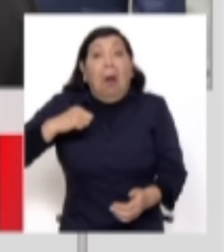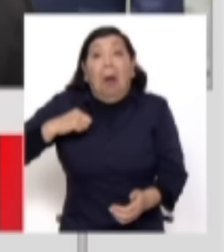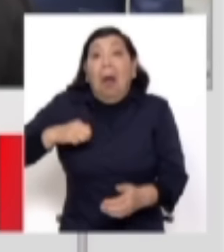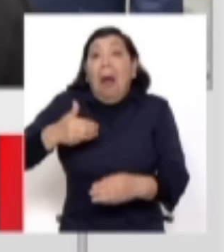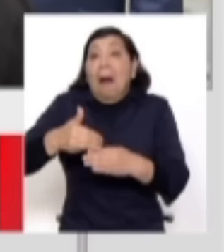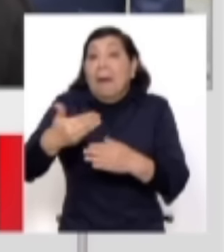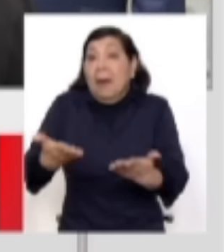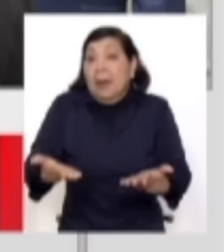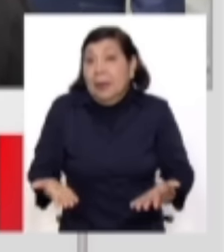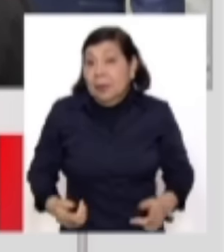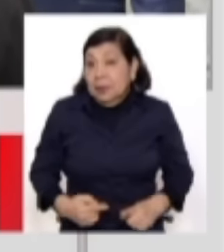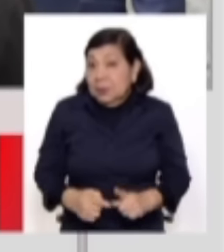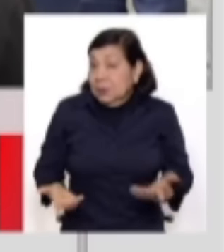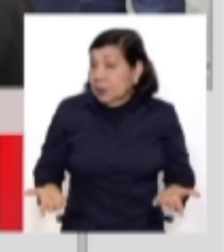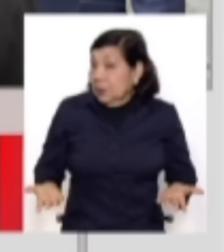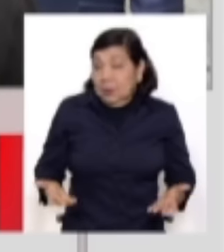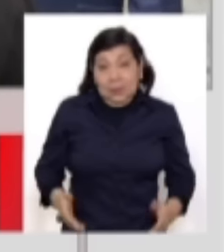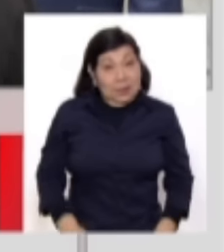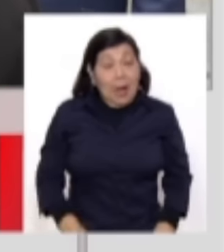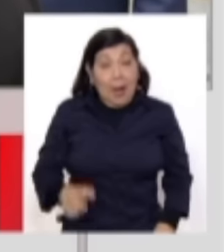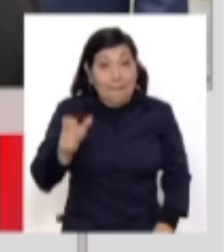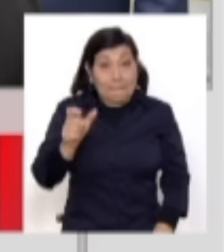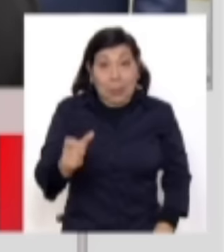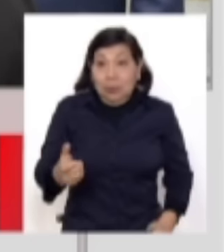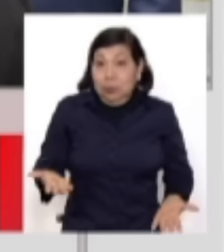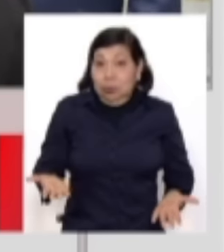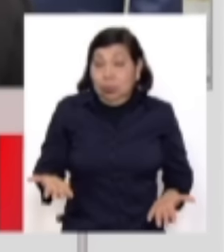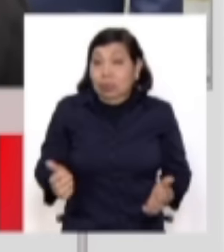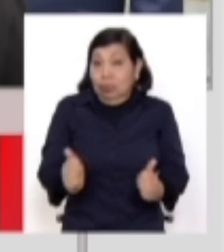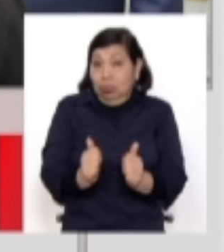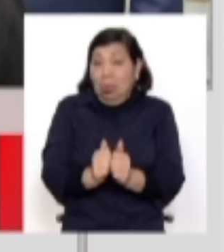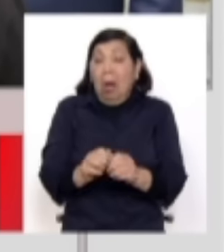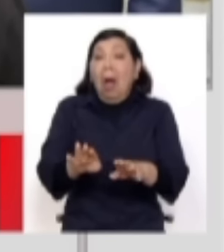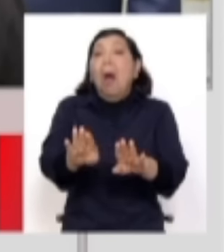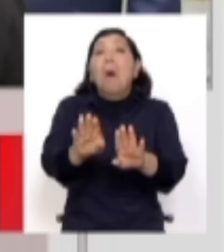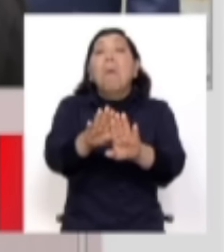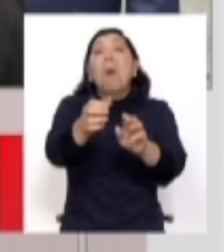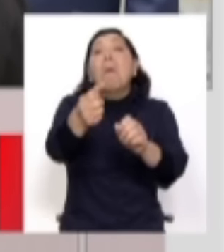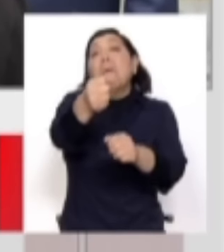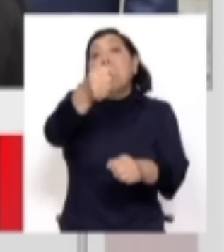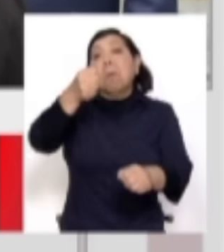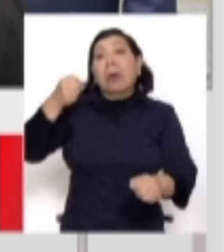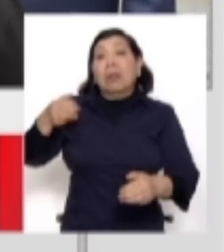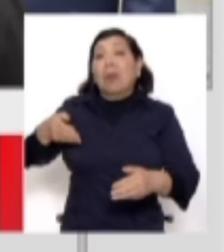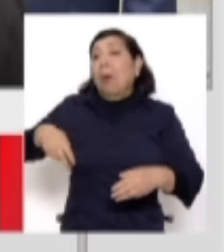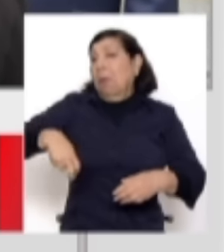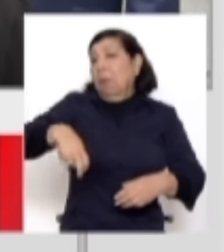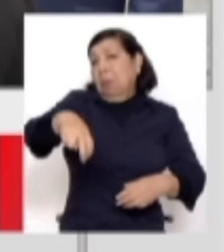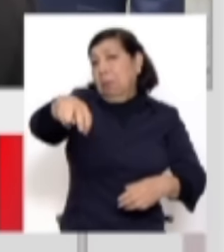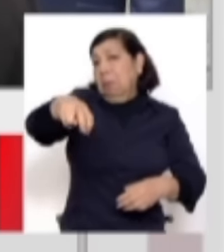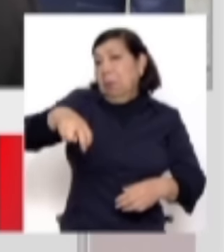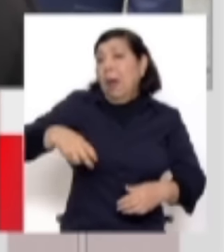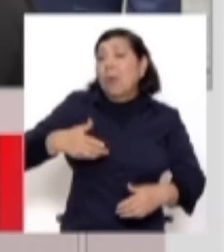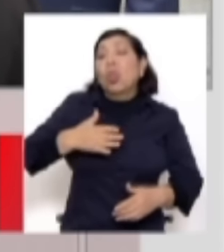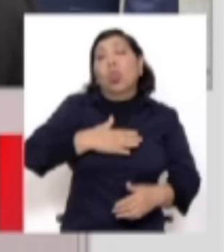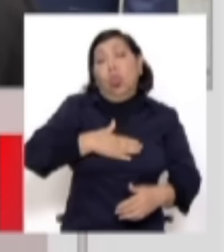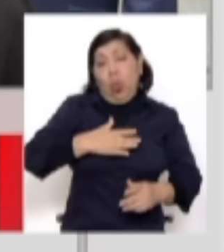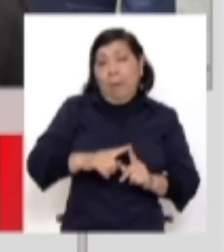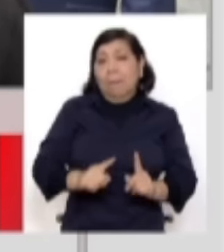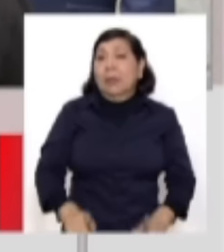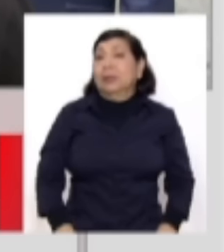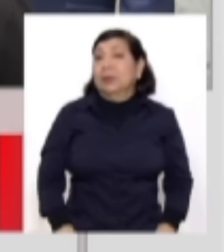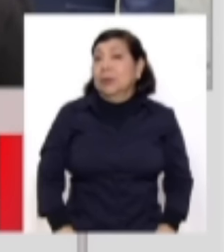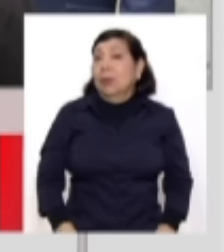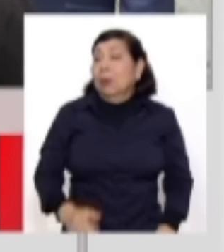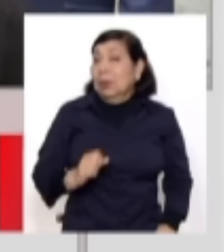sido la salida de mi hijo, y justamente el personal pues estuvo con la puerta abierta, ¿no? Y haciendo pasar a los propietarios. En